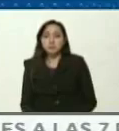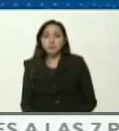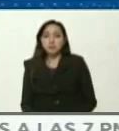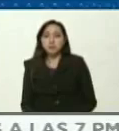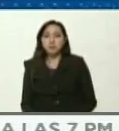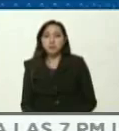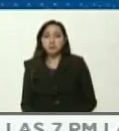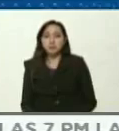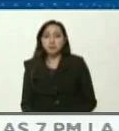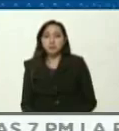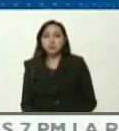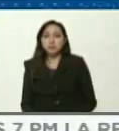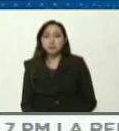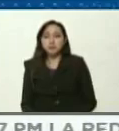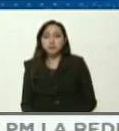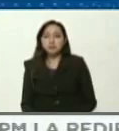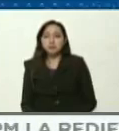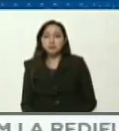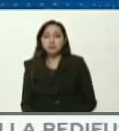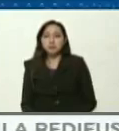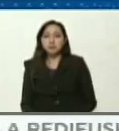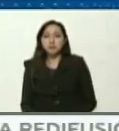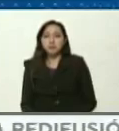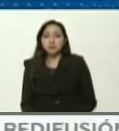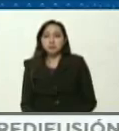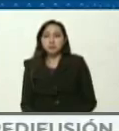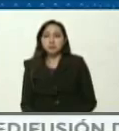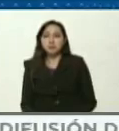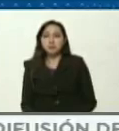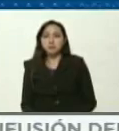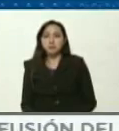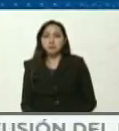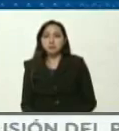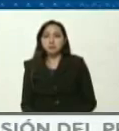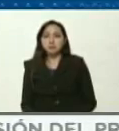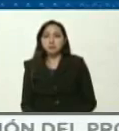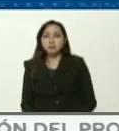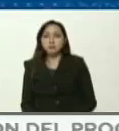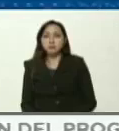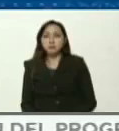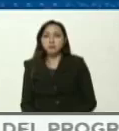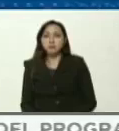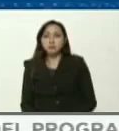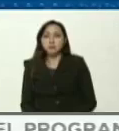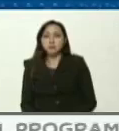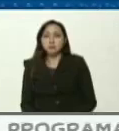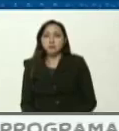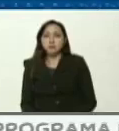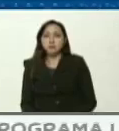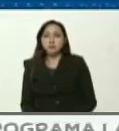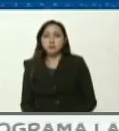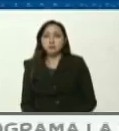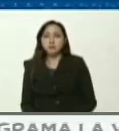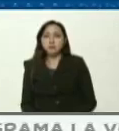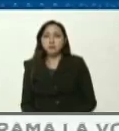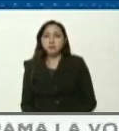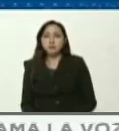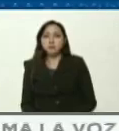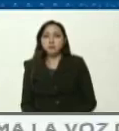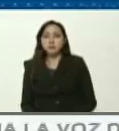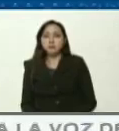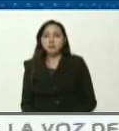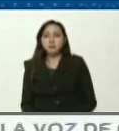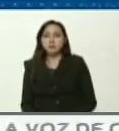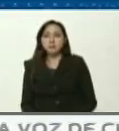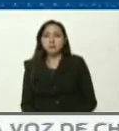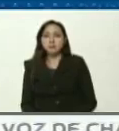escucha al cuatrista que puntea y el caballo pasa el trote por la manga, se pasea esperando el bravo